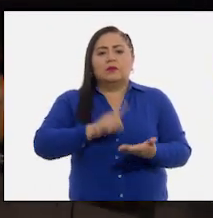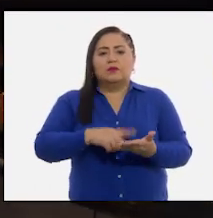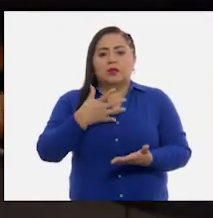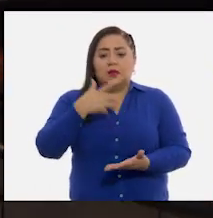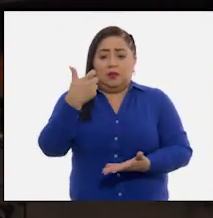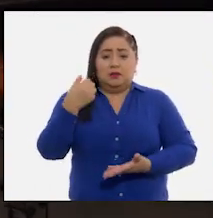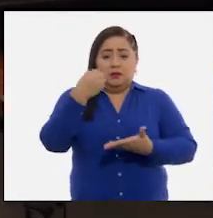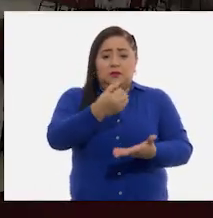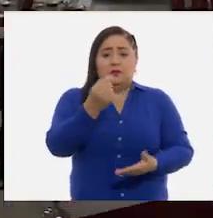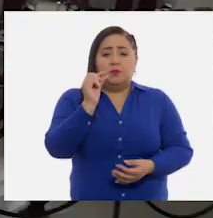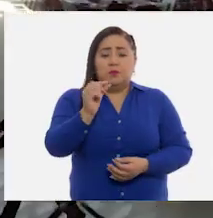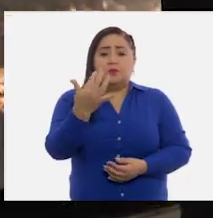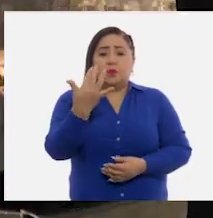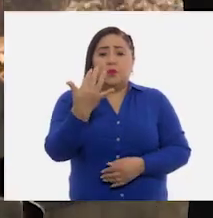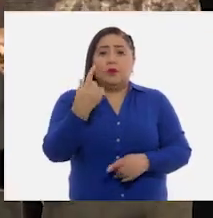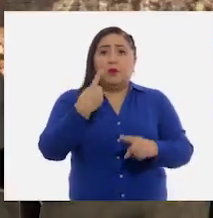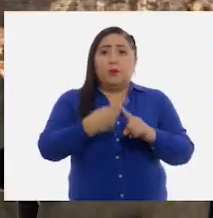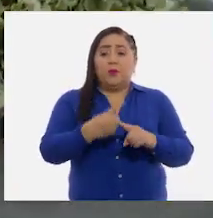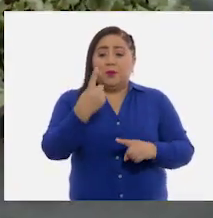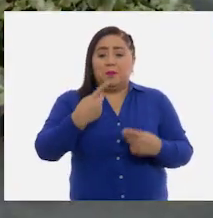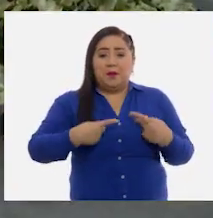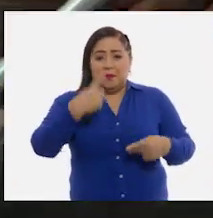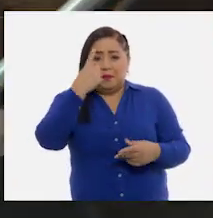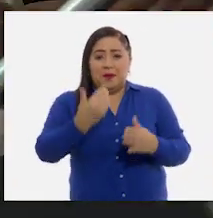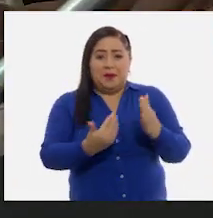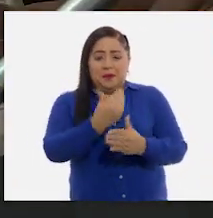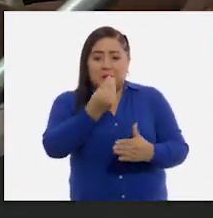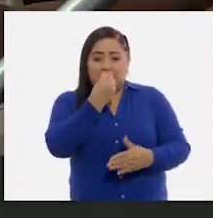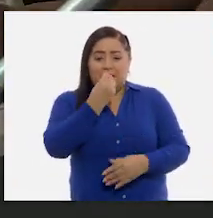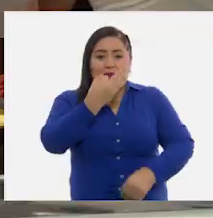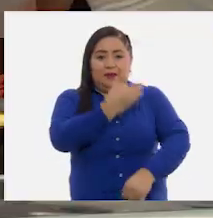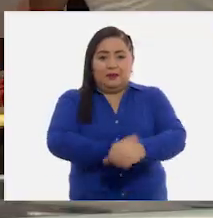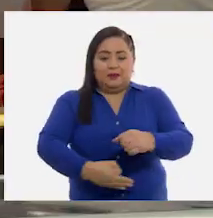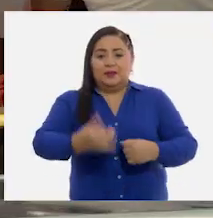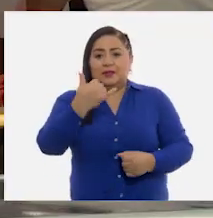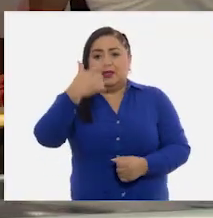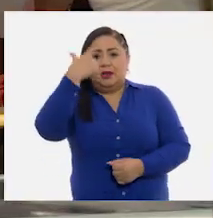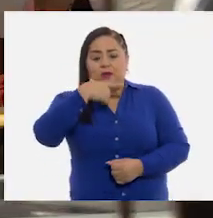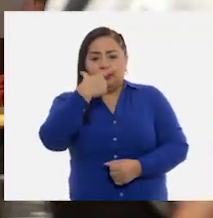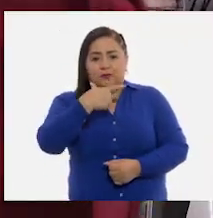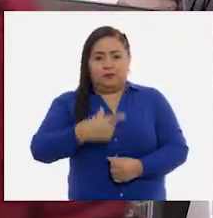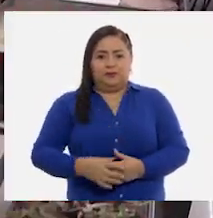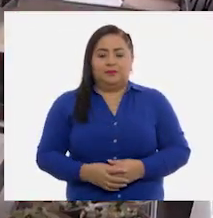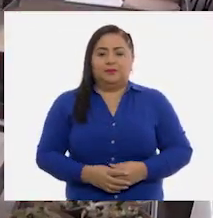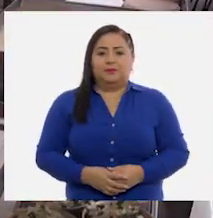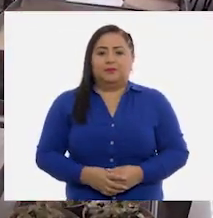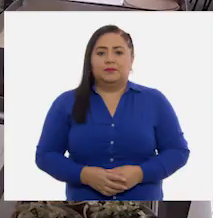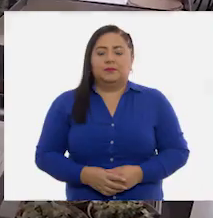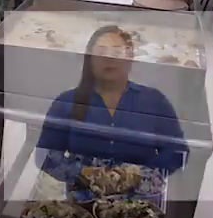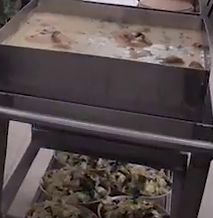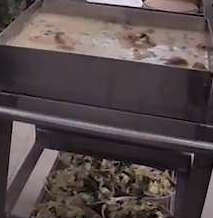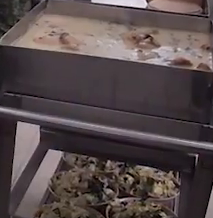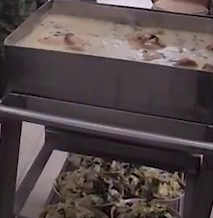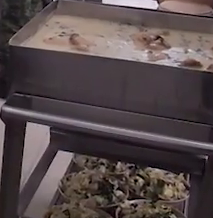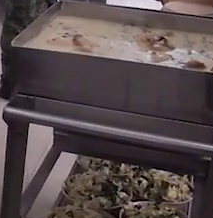un presupuesto de 50 pesos por cadete para desayunar, comer y cenar.